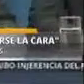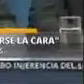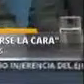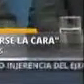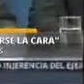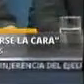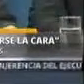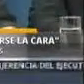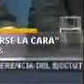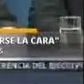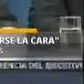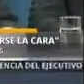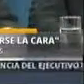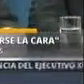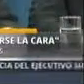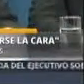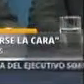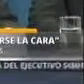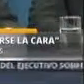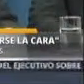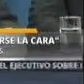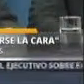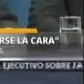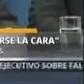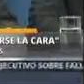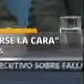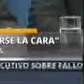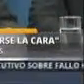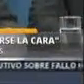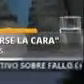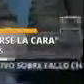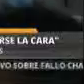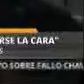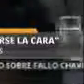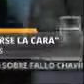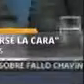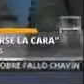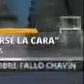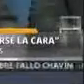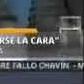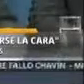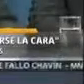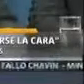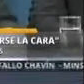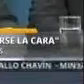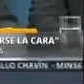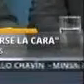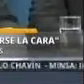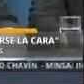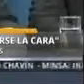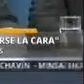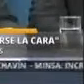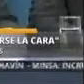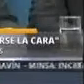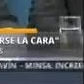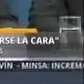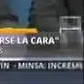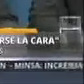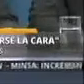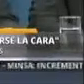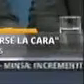hemos acudido nuestra, repito, para una reunión con todo el tribunal que estaba viendo el caso Chavín de